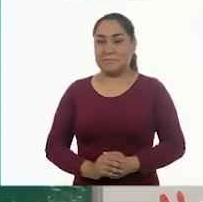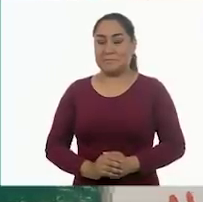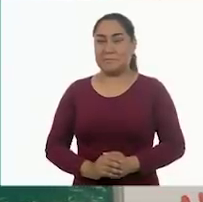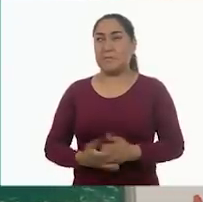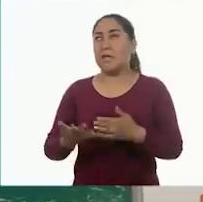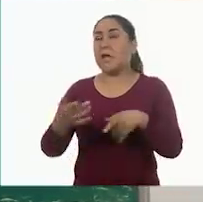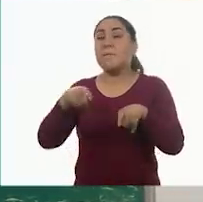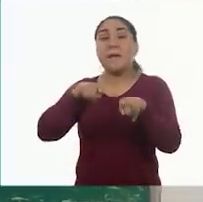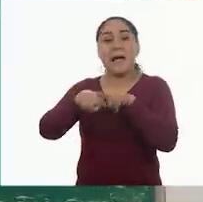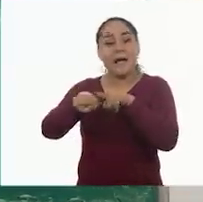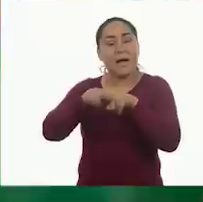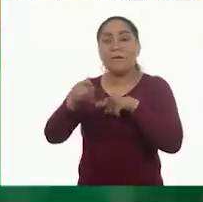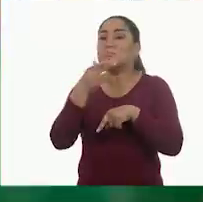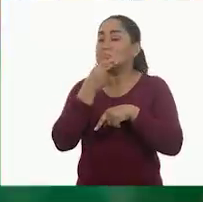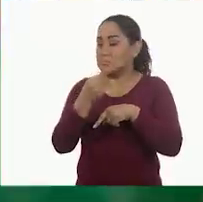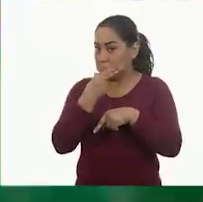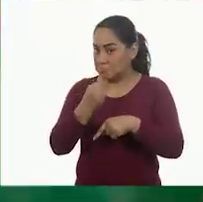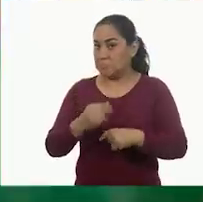mi hermano,